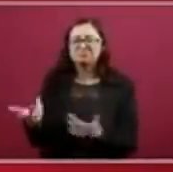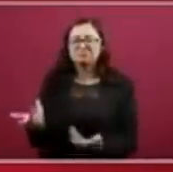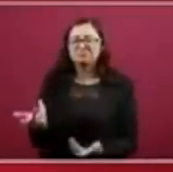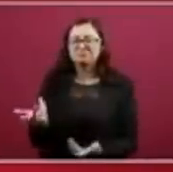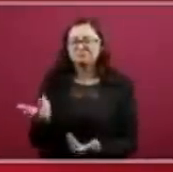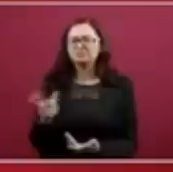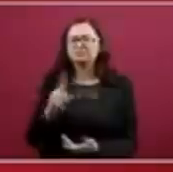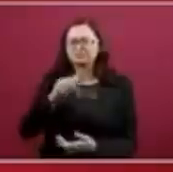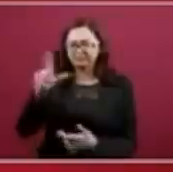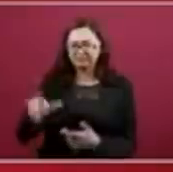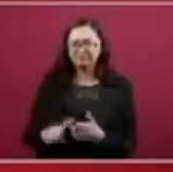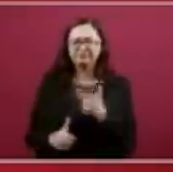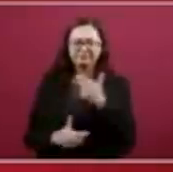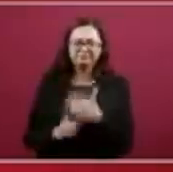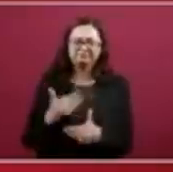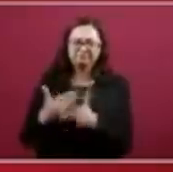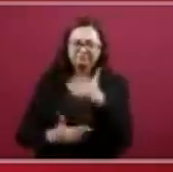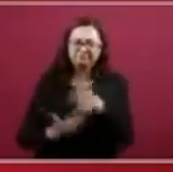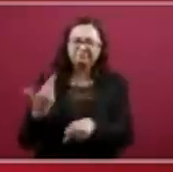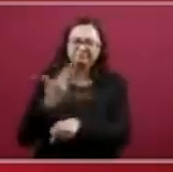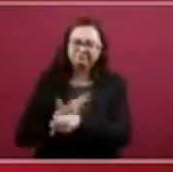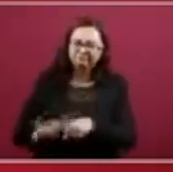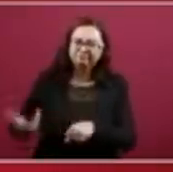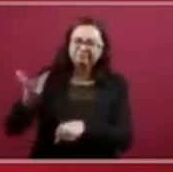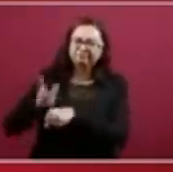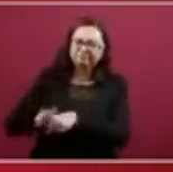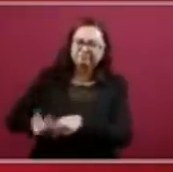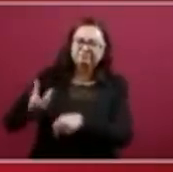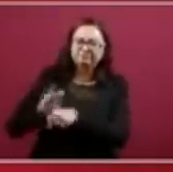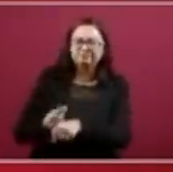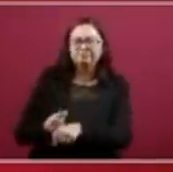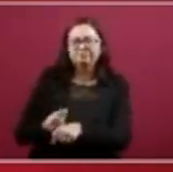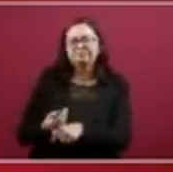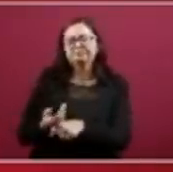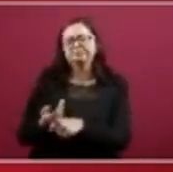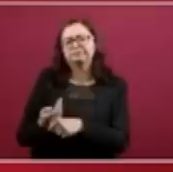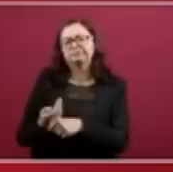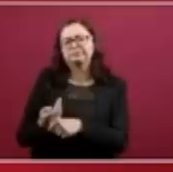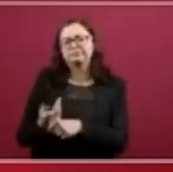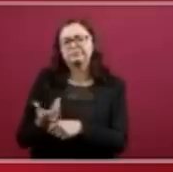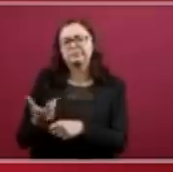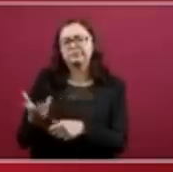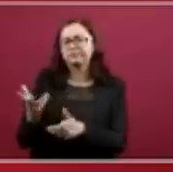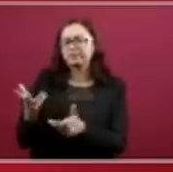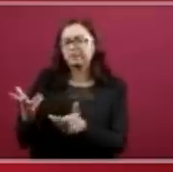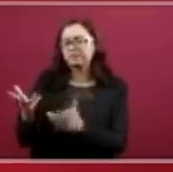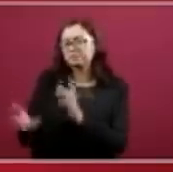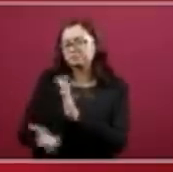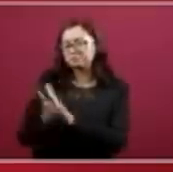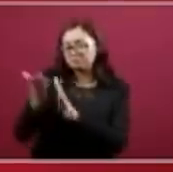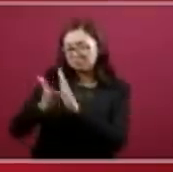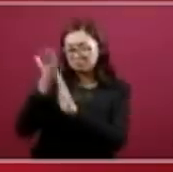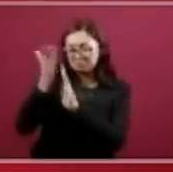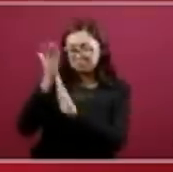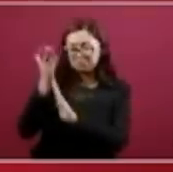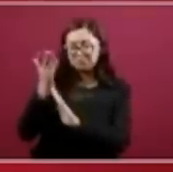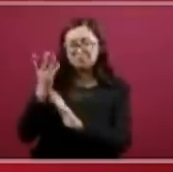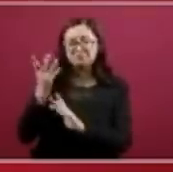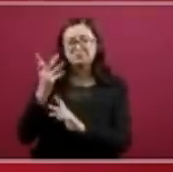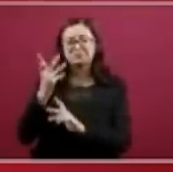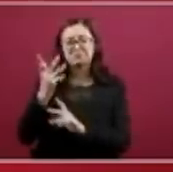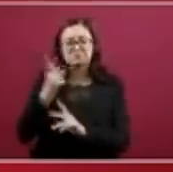procesos que vamos a llevar a cabo con el afán de construir para beneficiar a ciertas